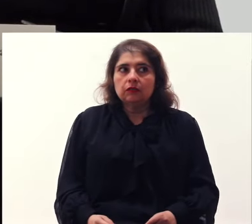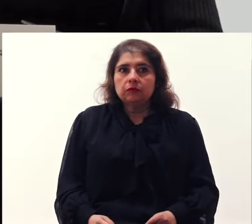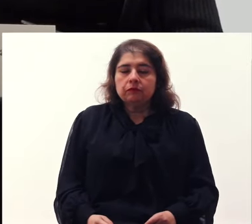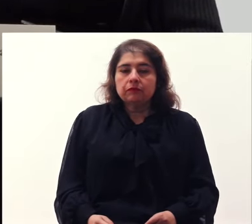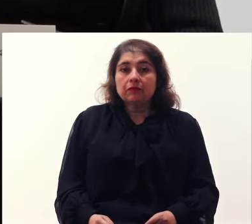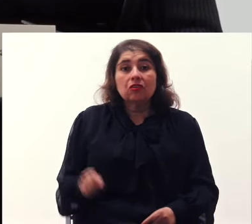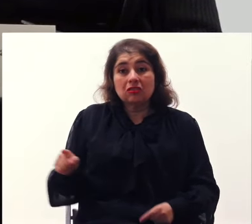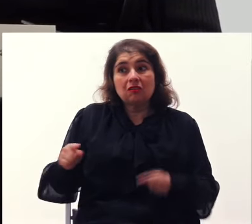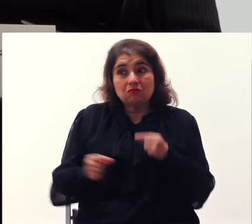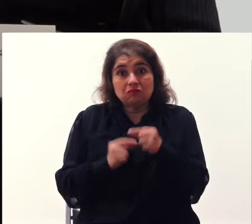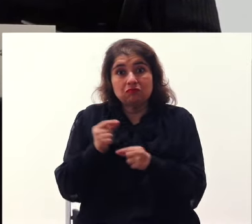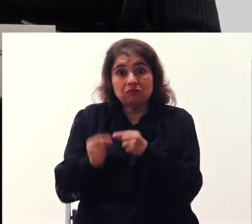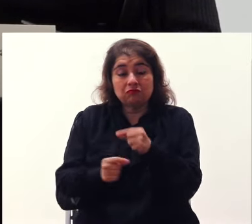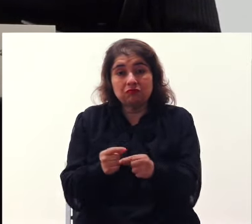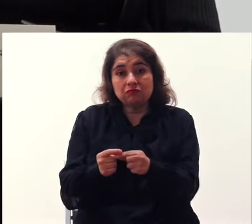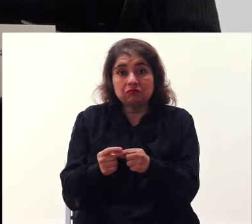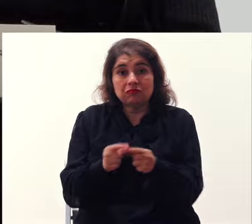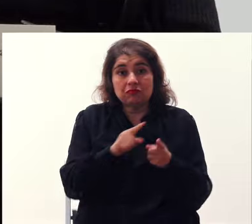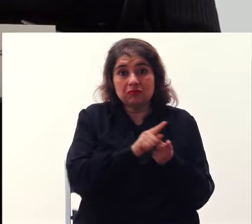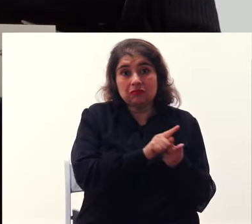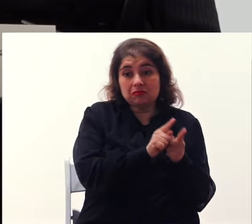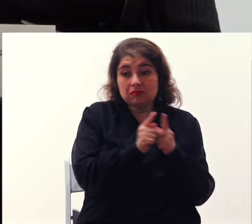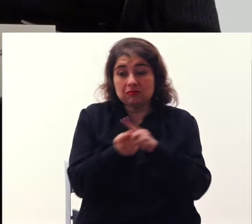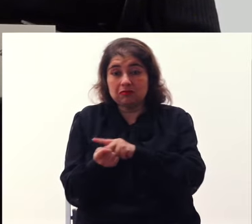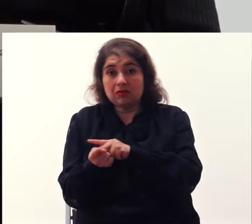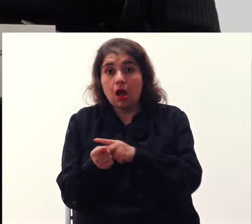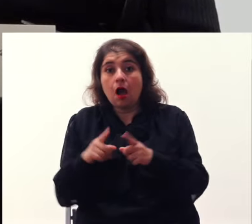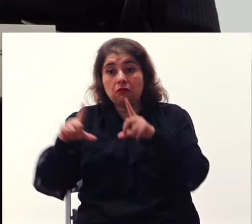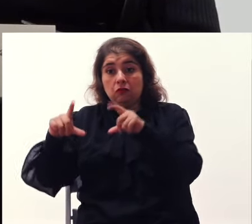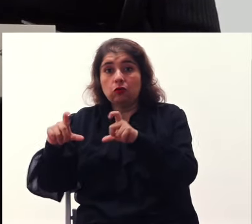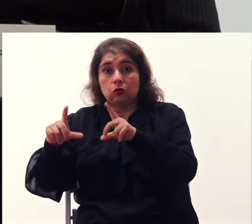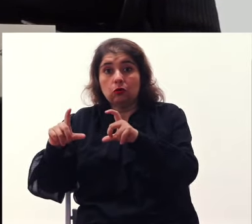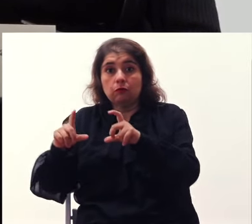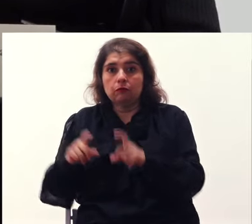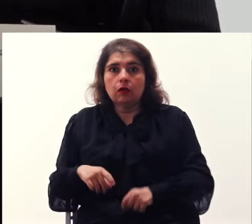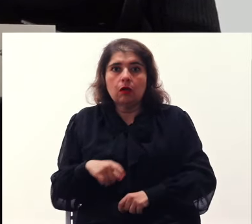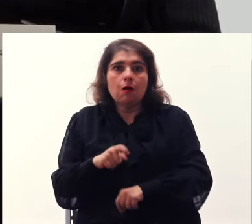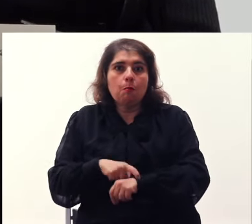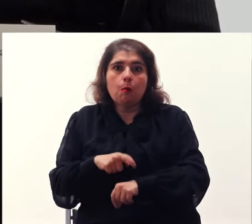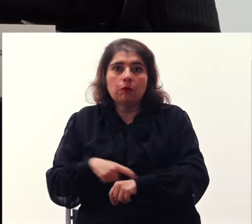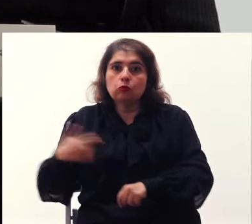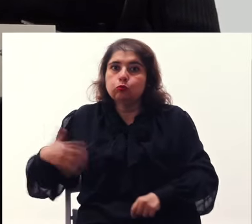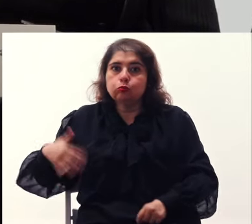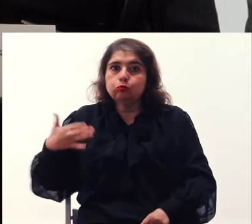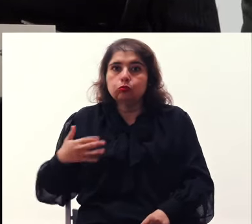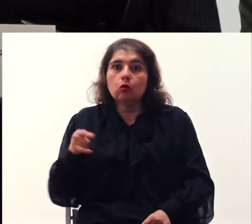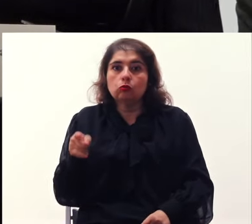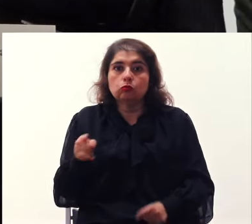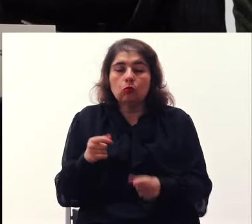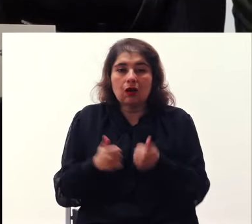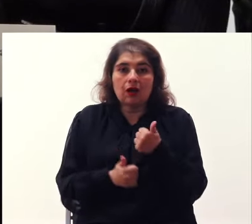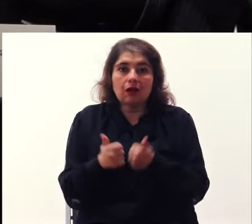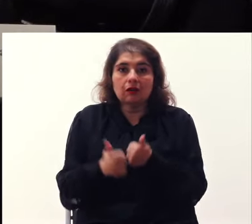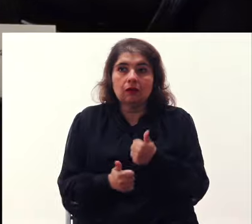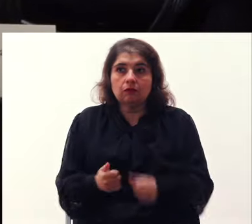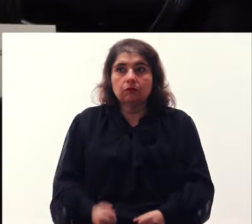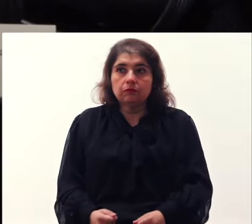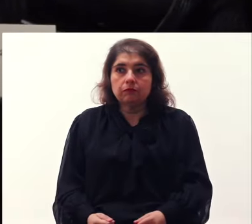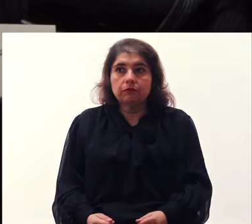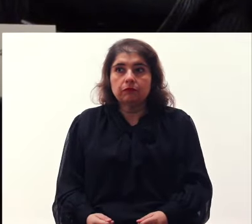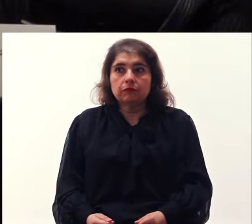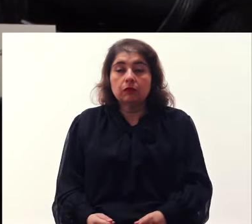cierto? Y ese paso entonces de la serigrafía hacia la fotografía también es un momento muy importante